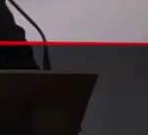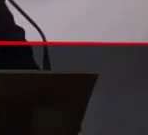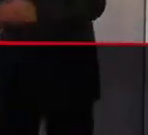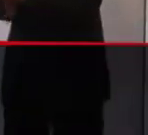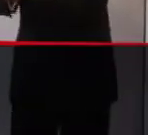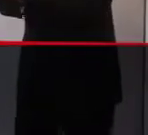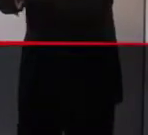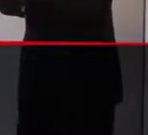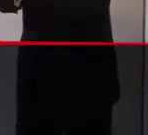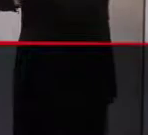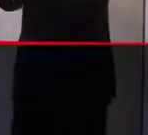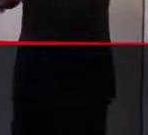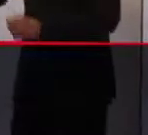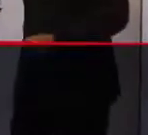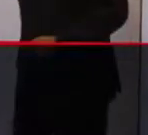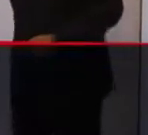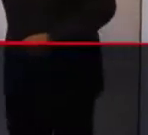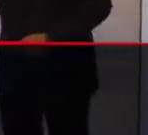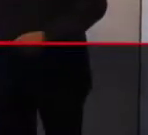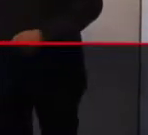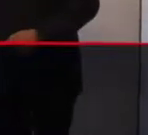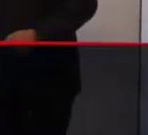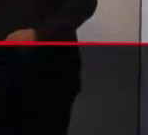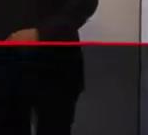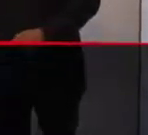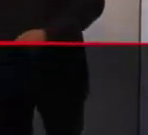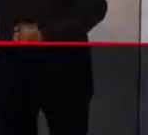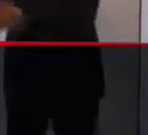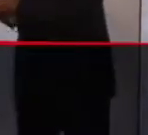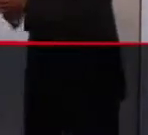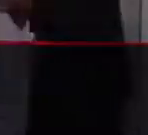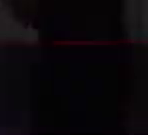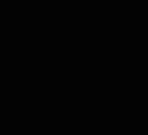ha dicho, es una apuesta de futuro en un sector clave para nuestro desarrollo.